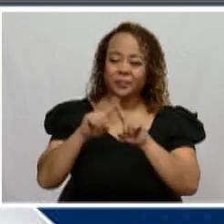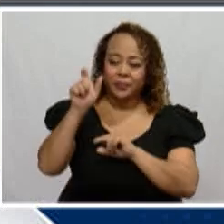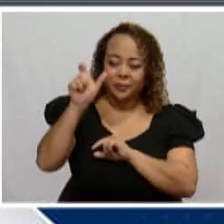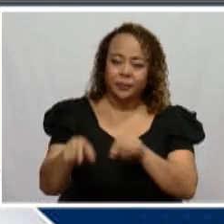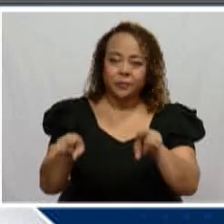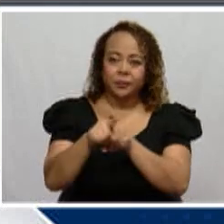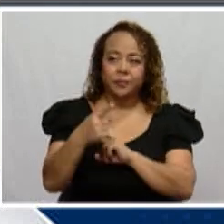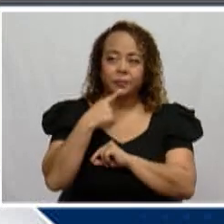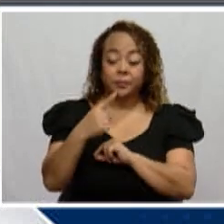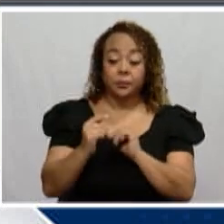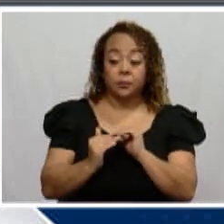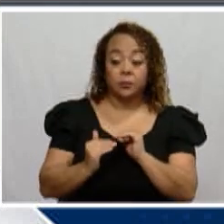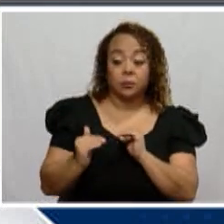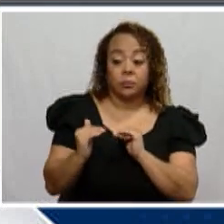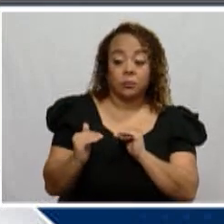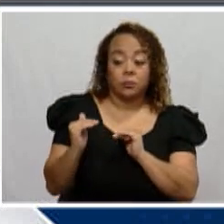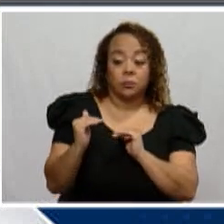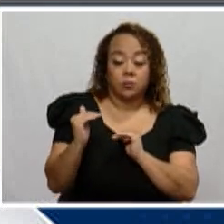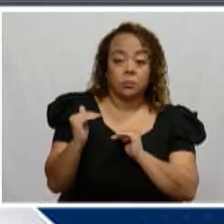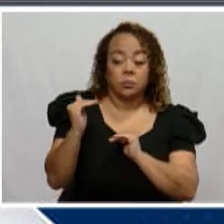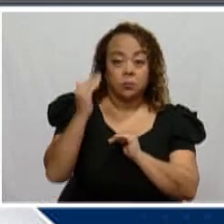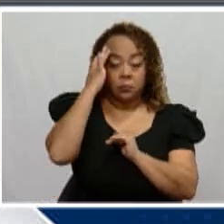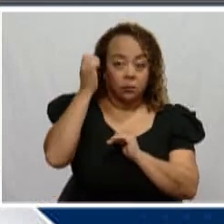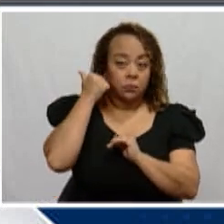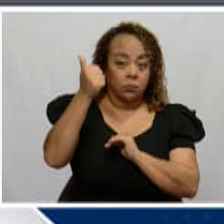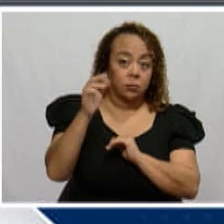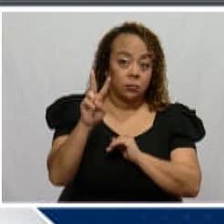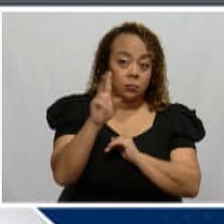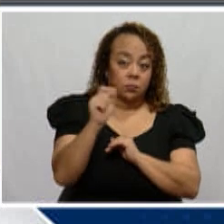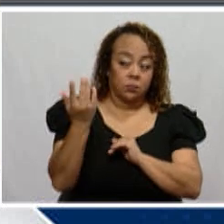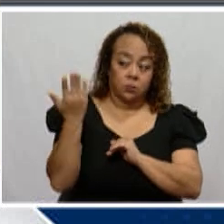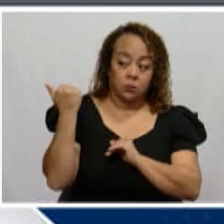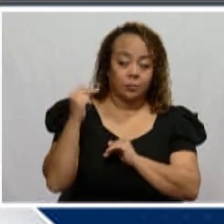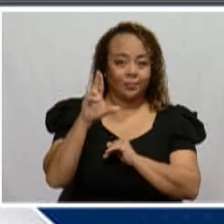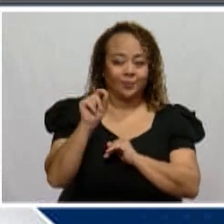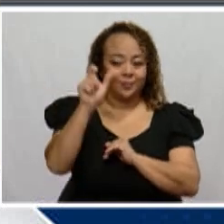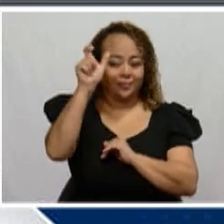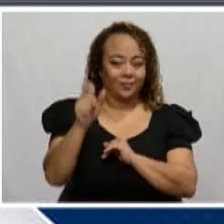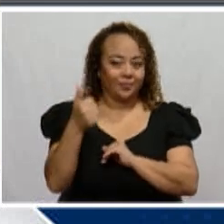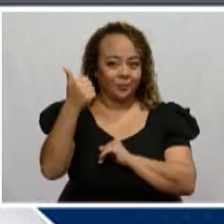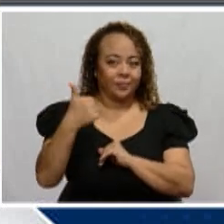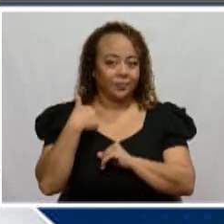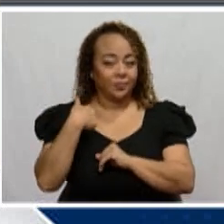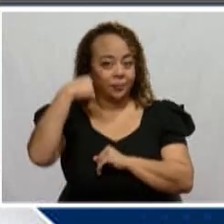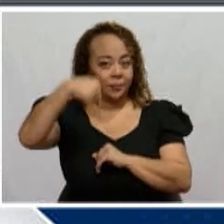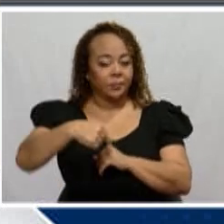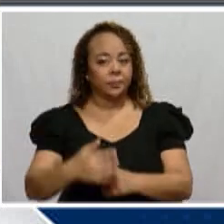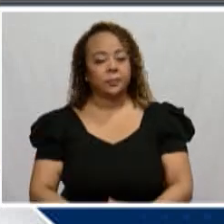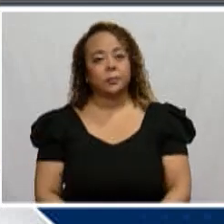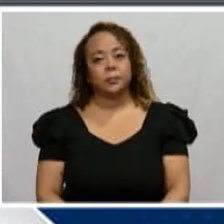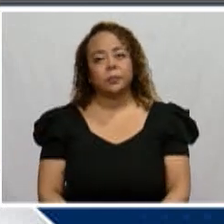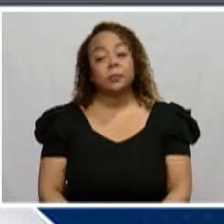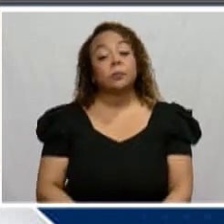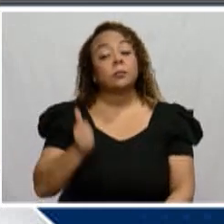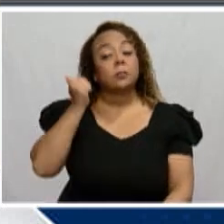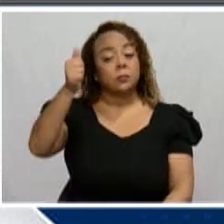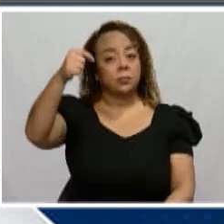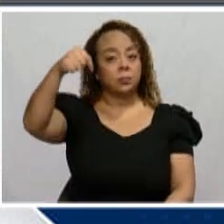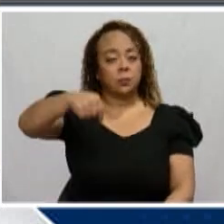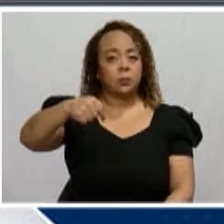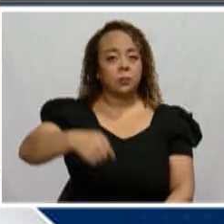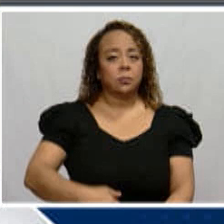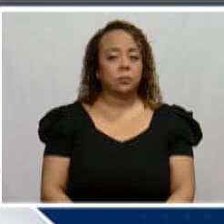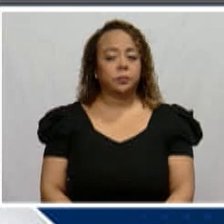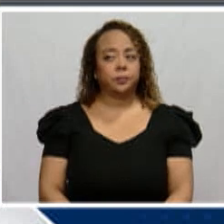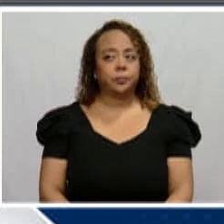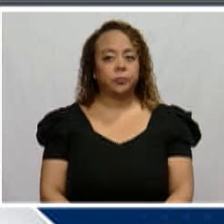dice que venía de menos a más porque la liga hace dos meses no era la Alajuelense que tenemos hoy la liga de hoy